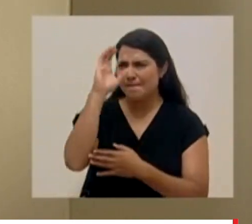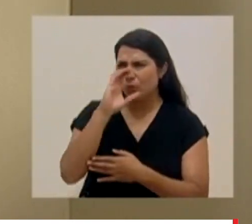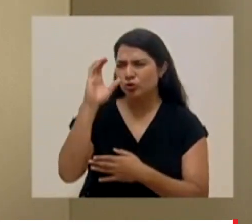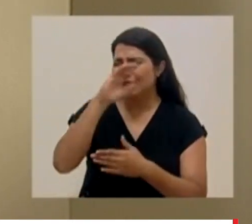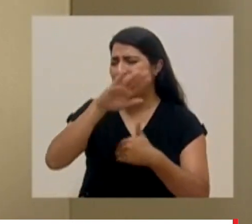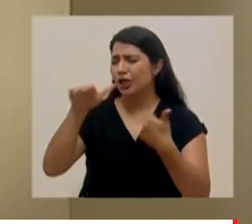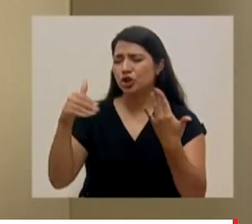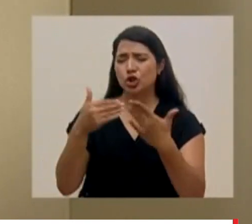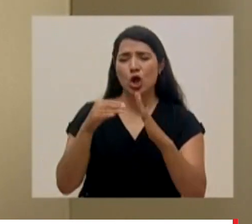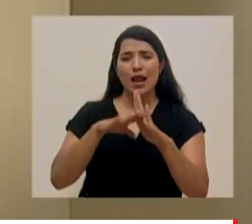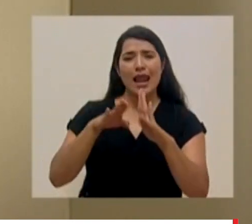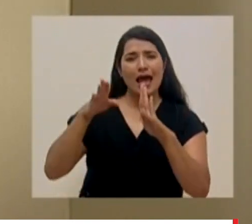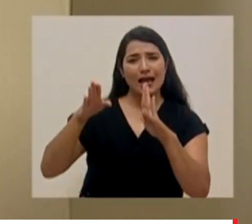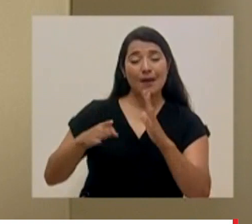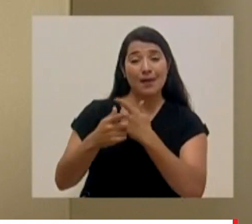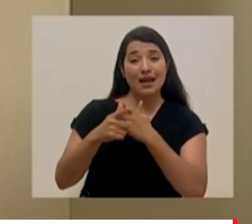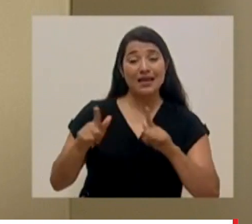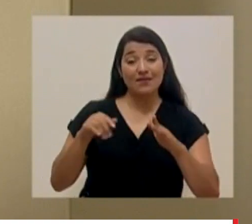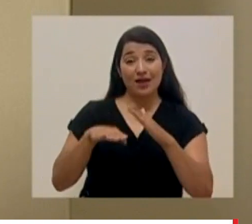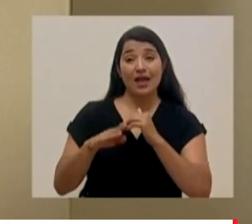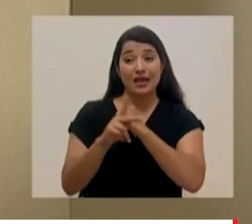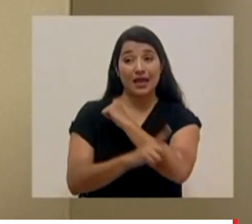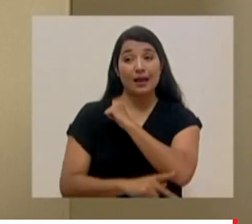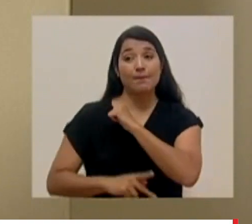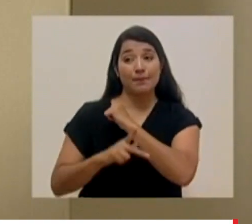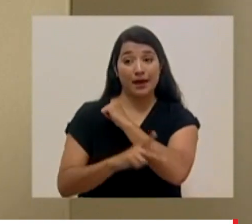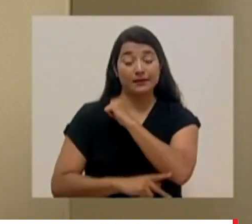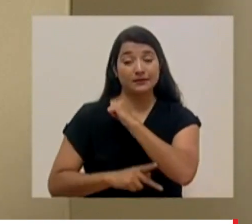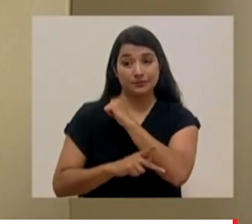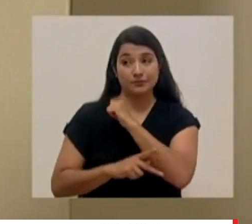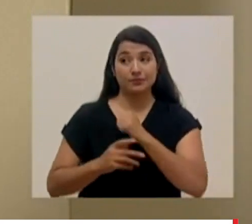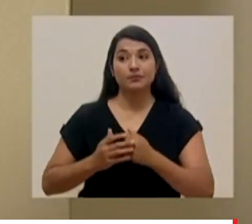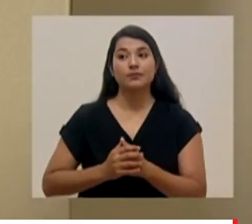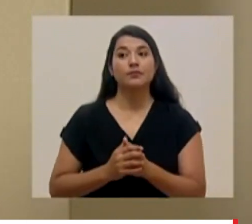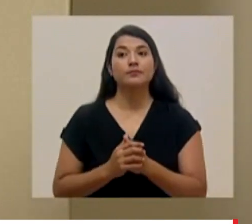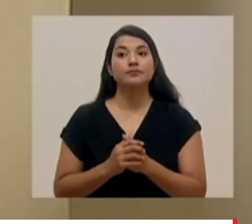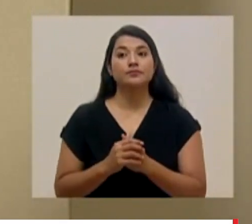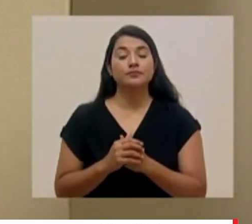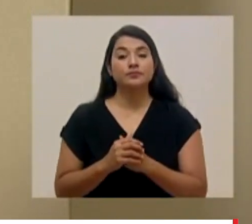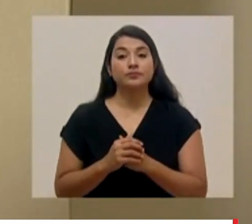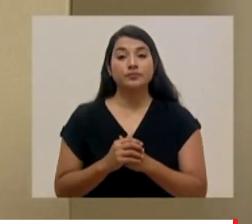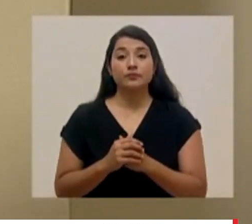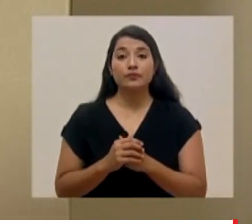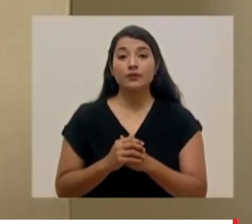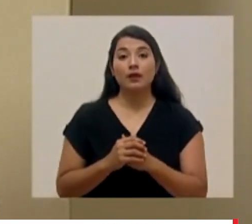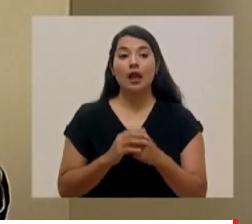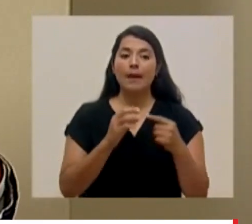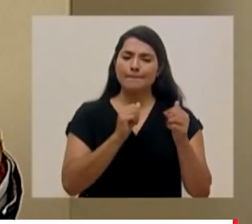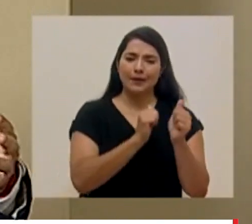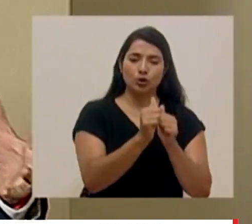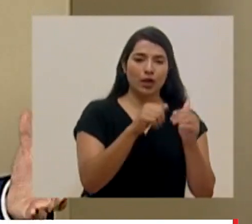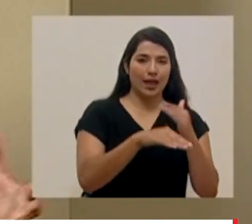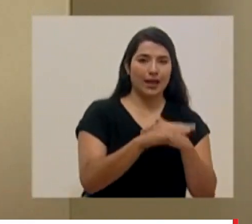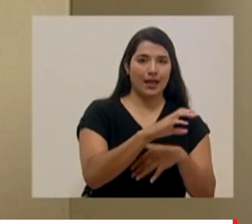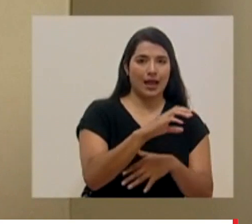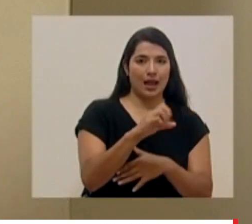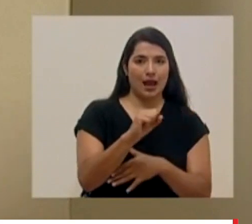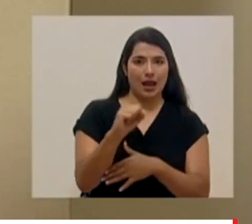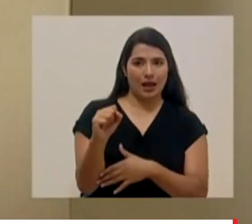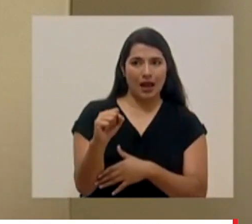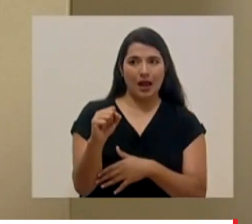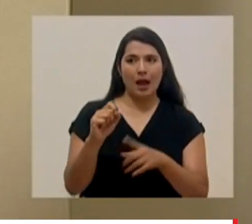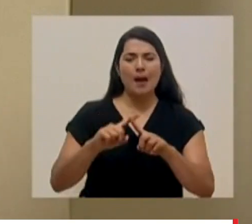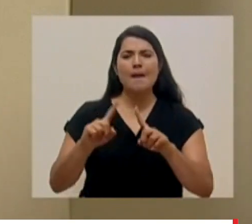país. No solo las de la Caja, pero ahí donde están la mayoría, están en la Caja. Pero así como en